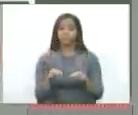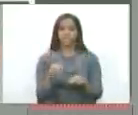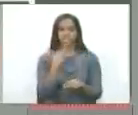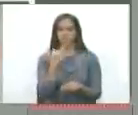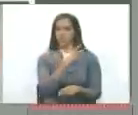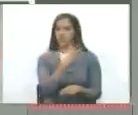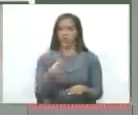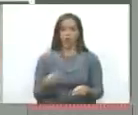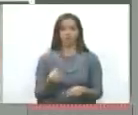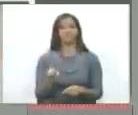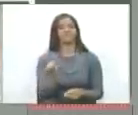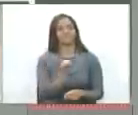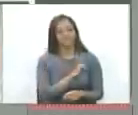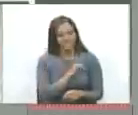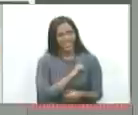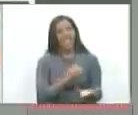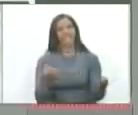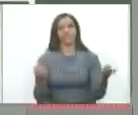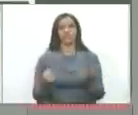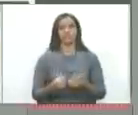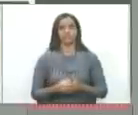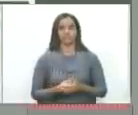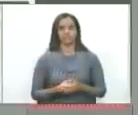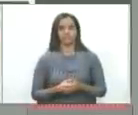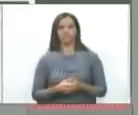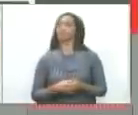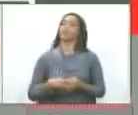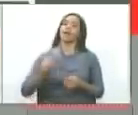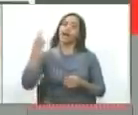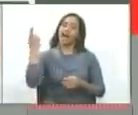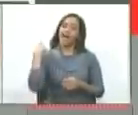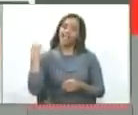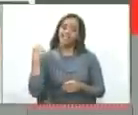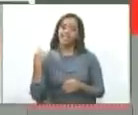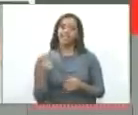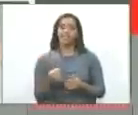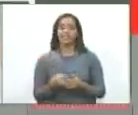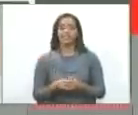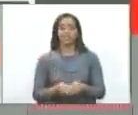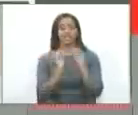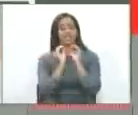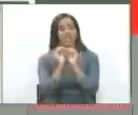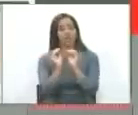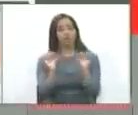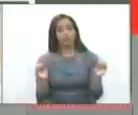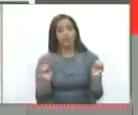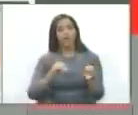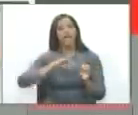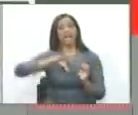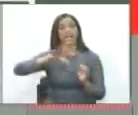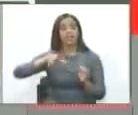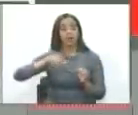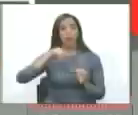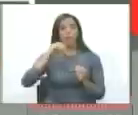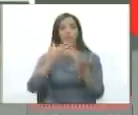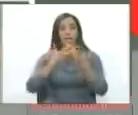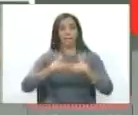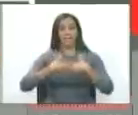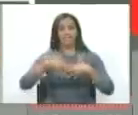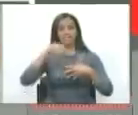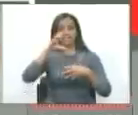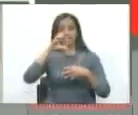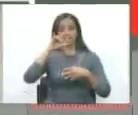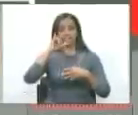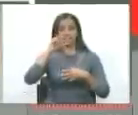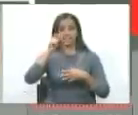Tienen miedo. Ayer se denunció el robo de Citgo por parte de